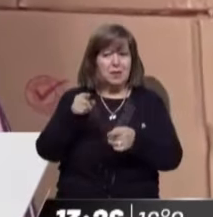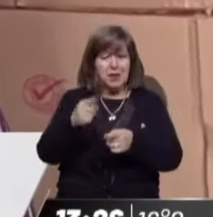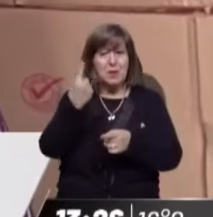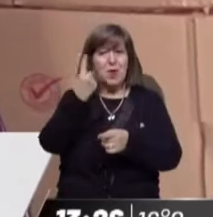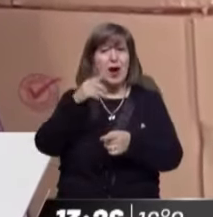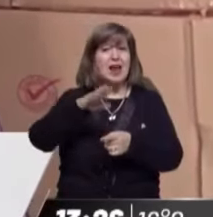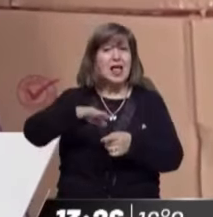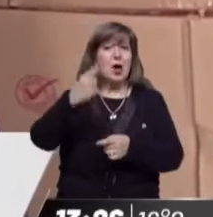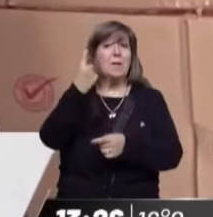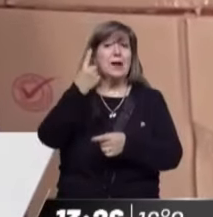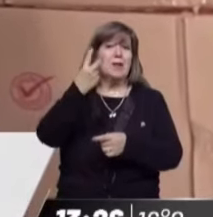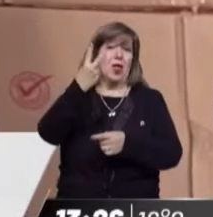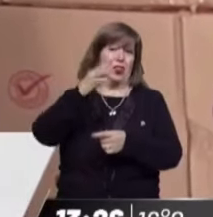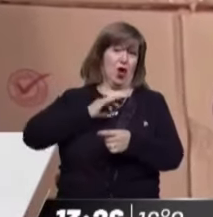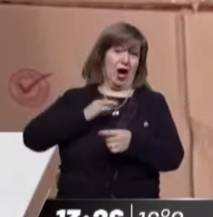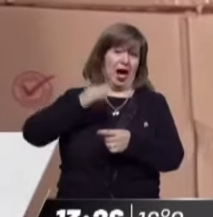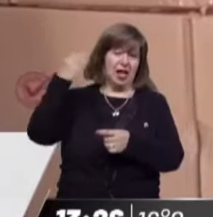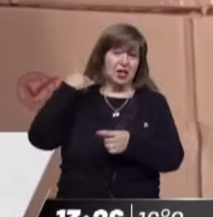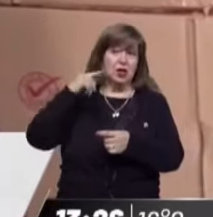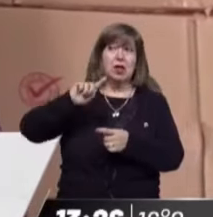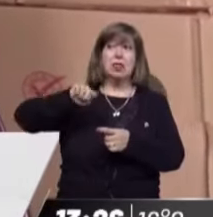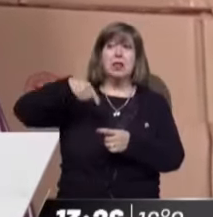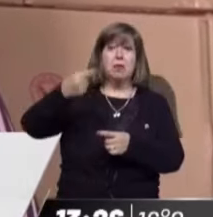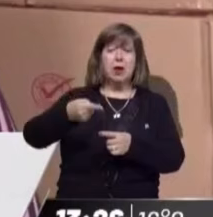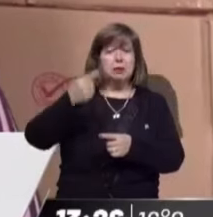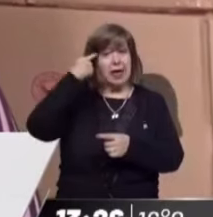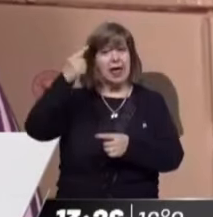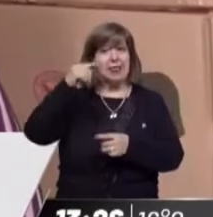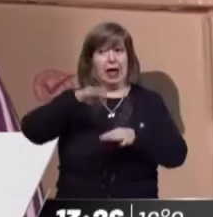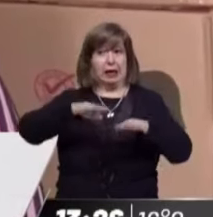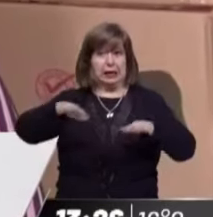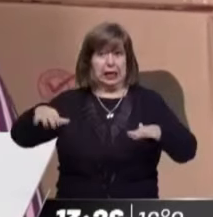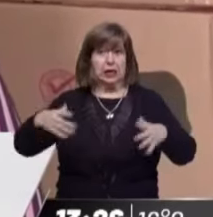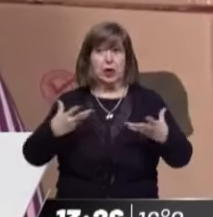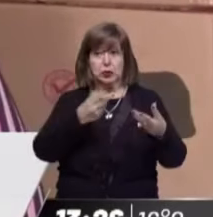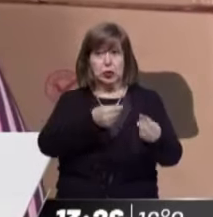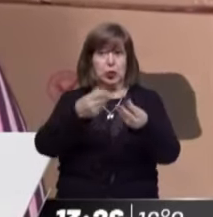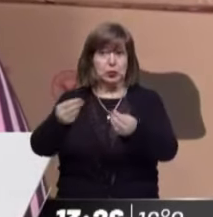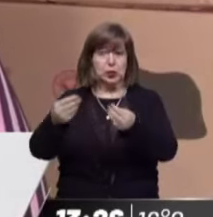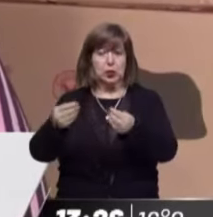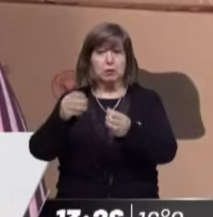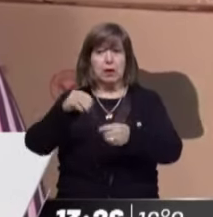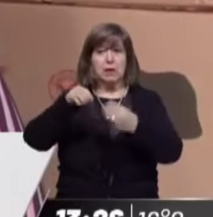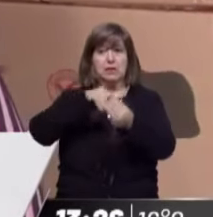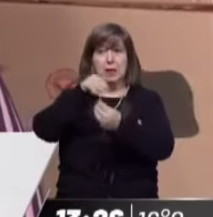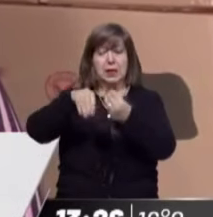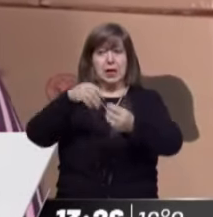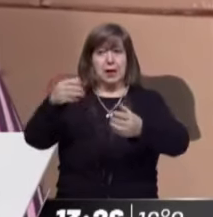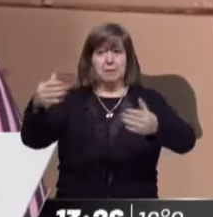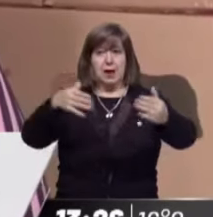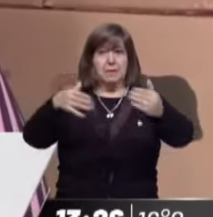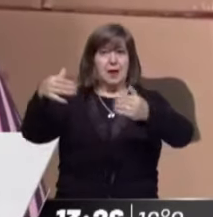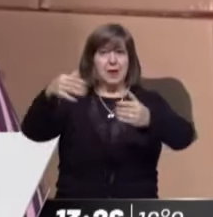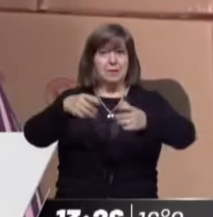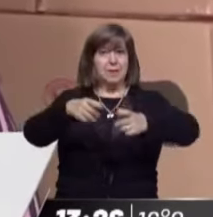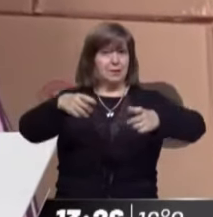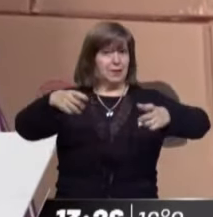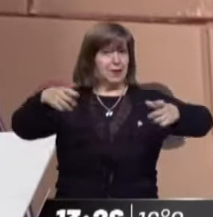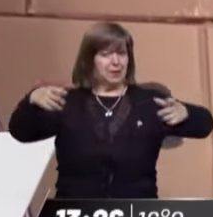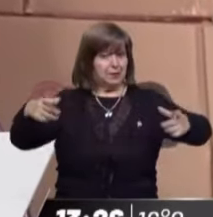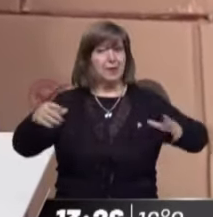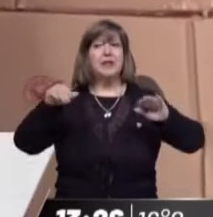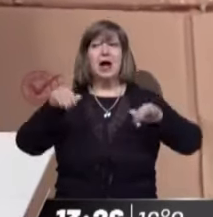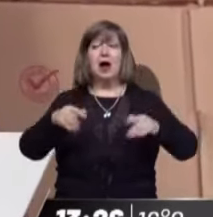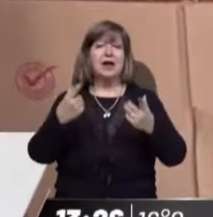sea y contra quien sea hermas palab eh la verdad que que se han hecho tantas